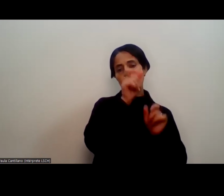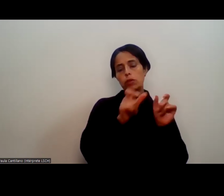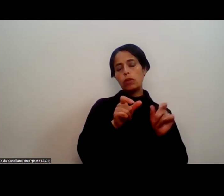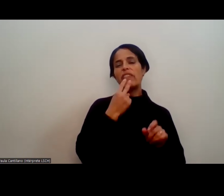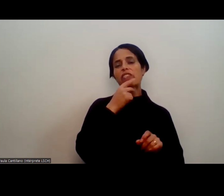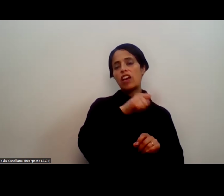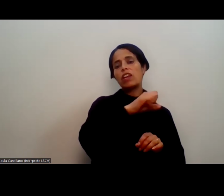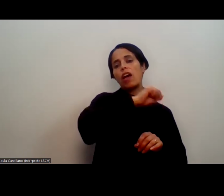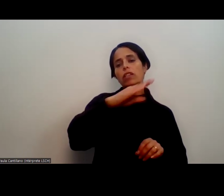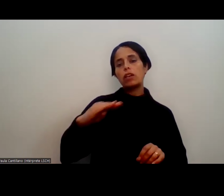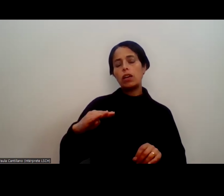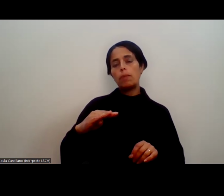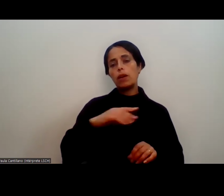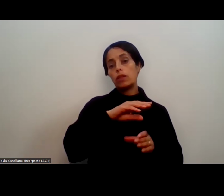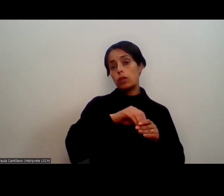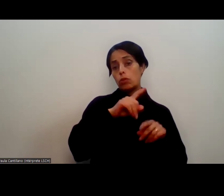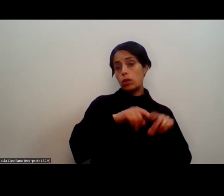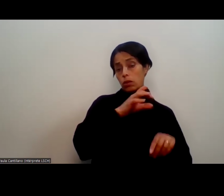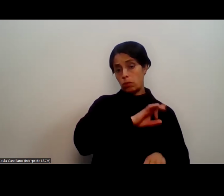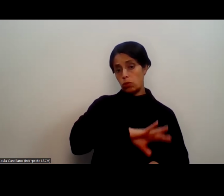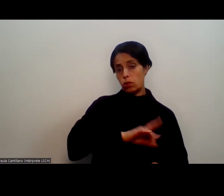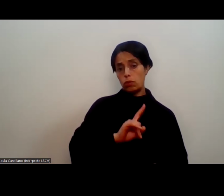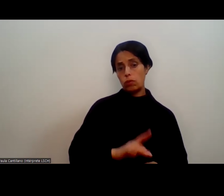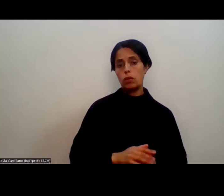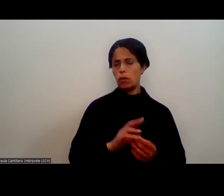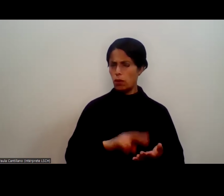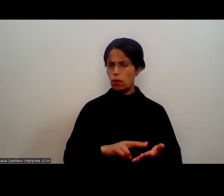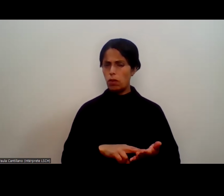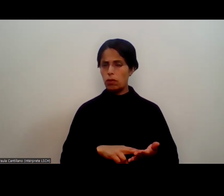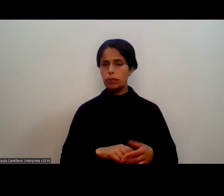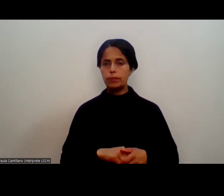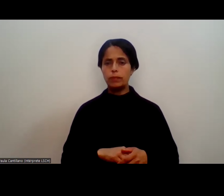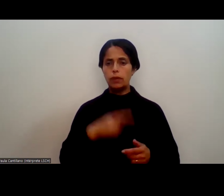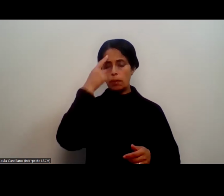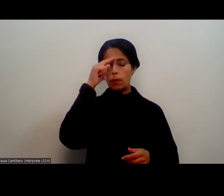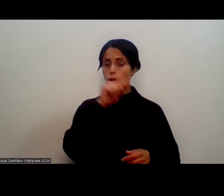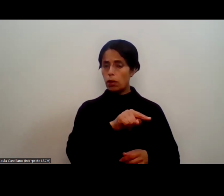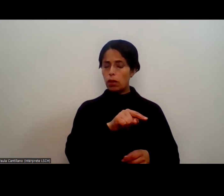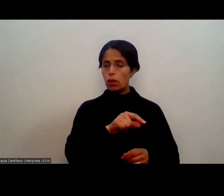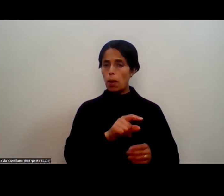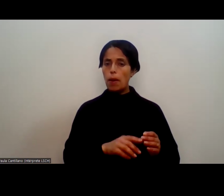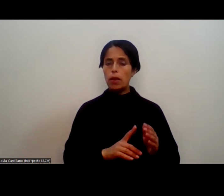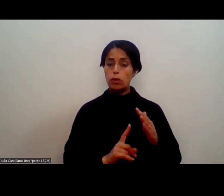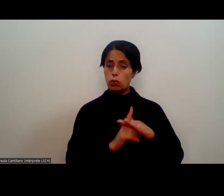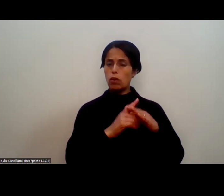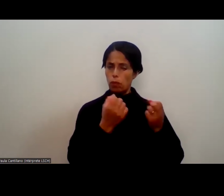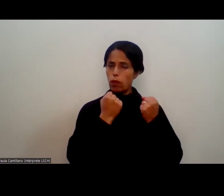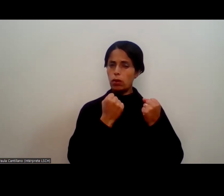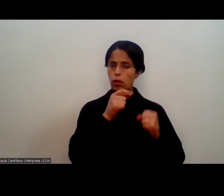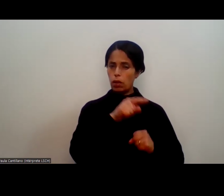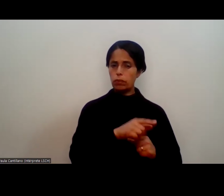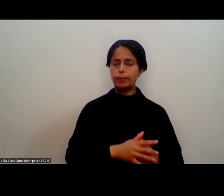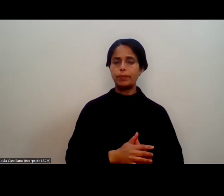Claro, nuestro territorio chileno, ¿no? sí, sí, sí. Pero ahí se da con mayor énfasis.